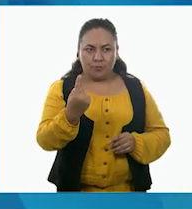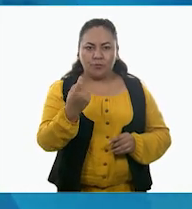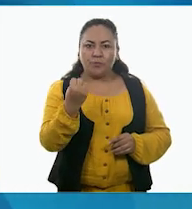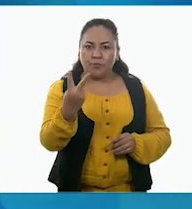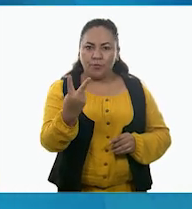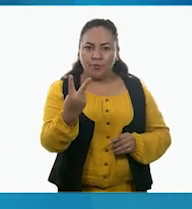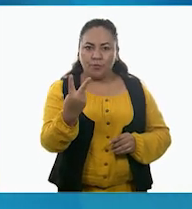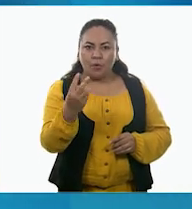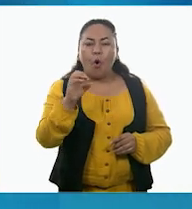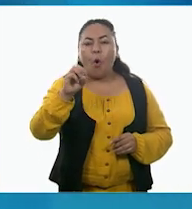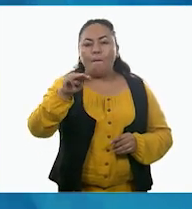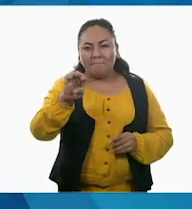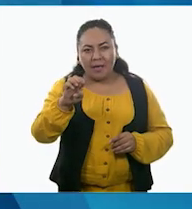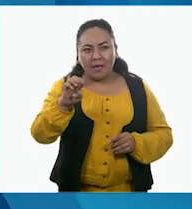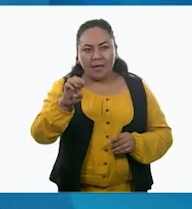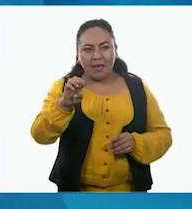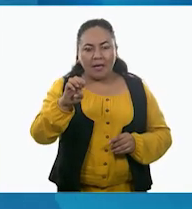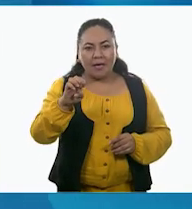ome,